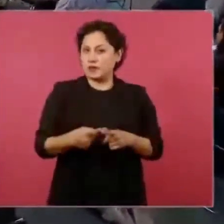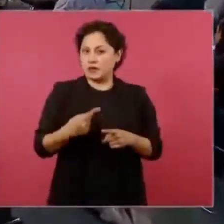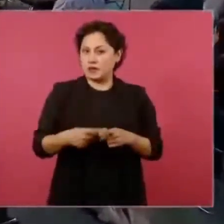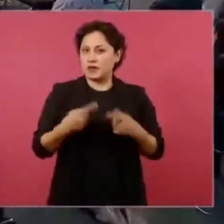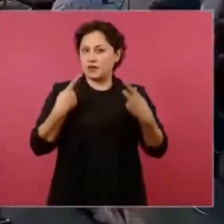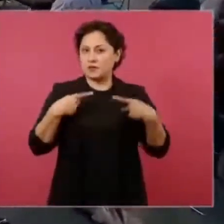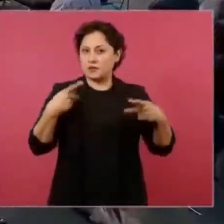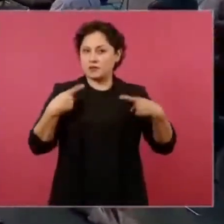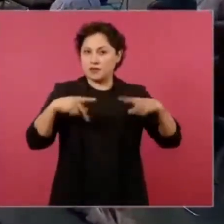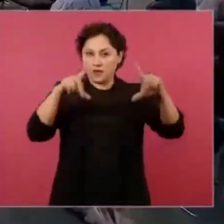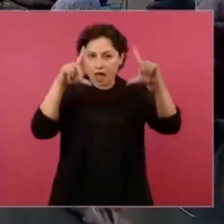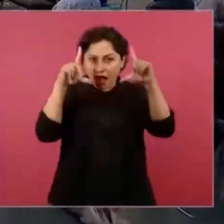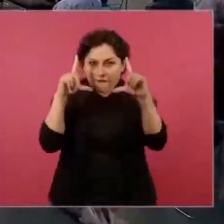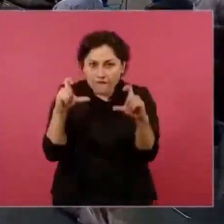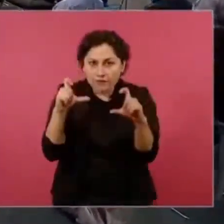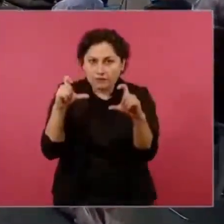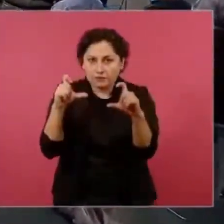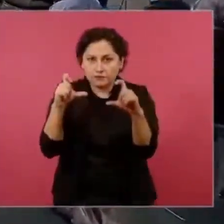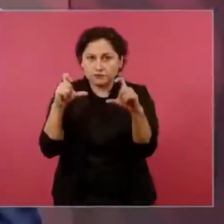en vez de